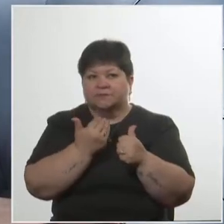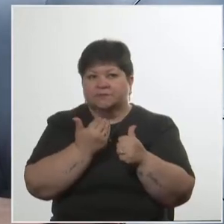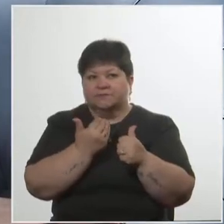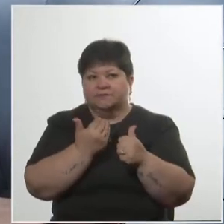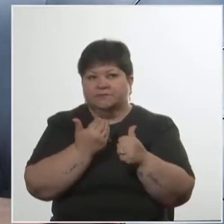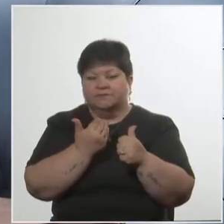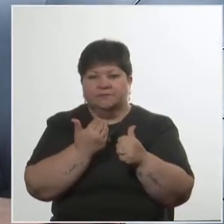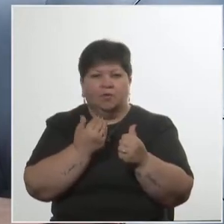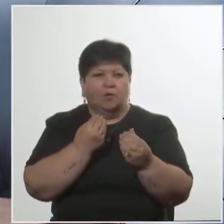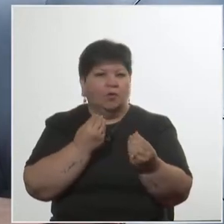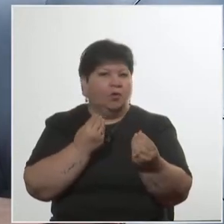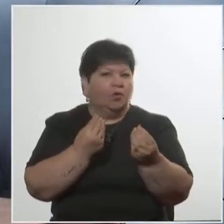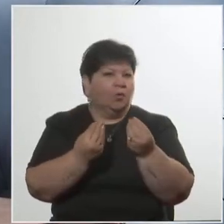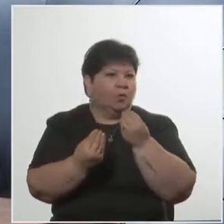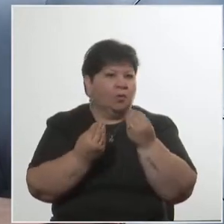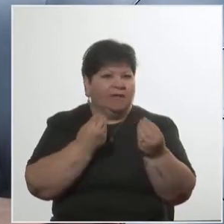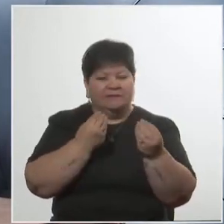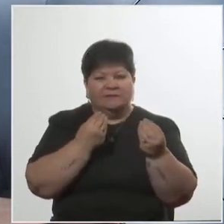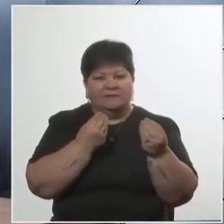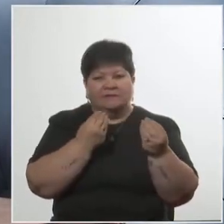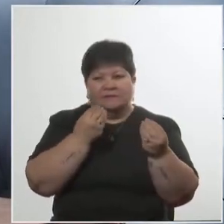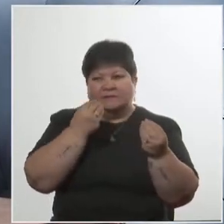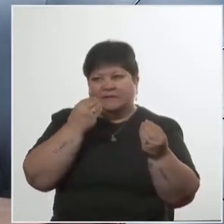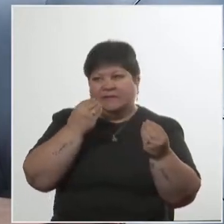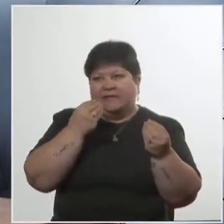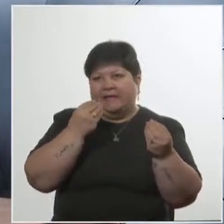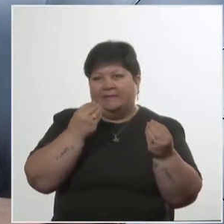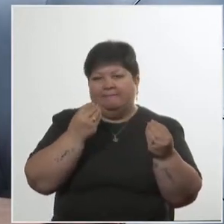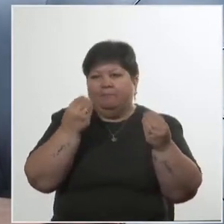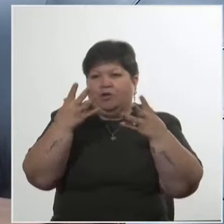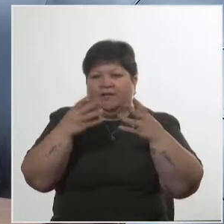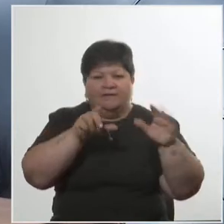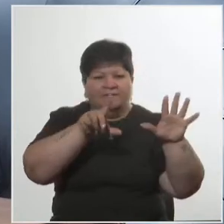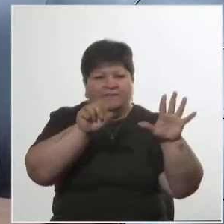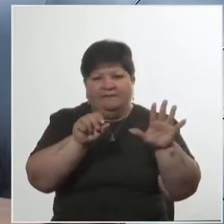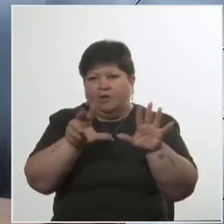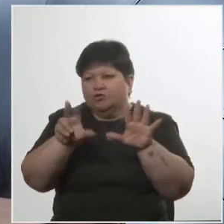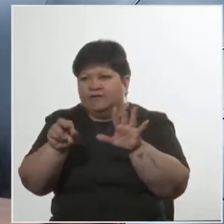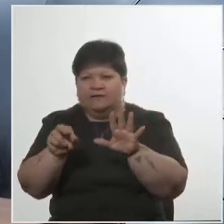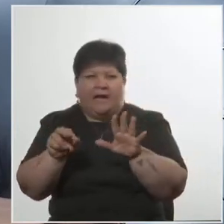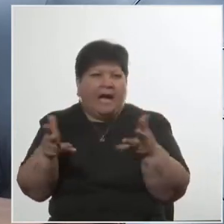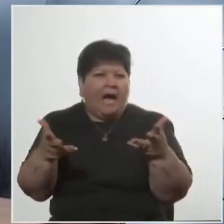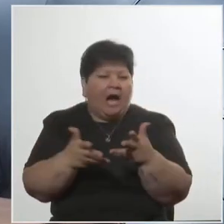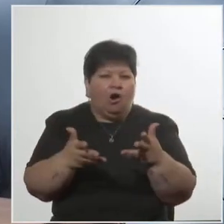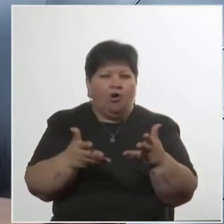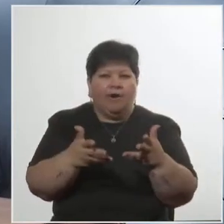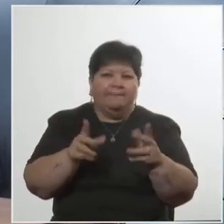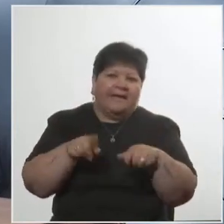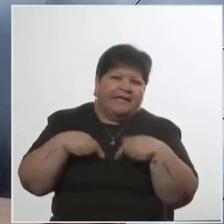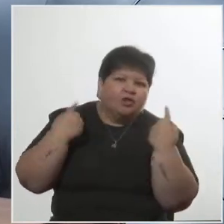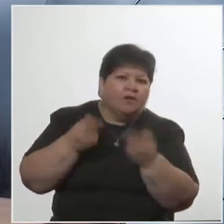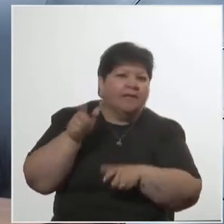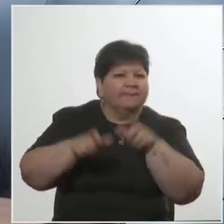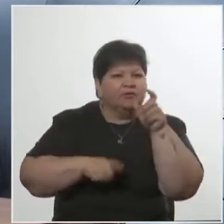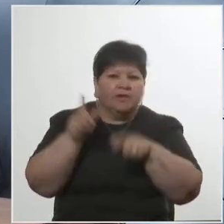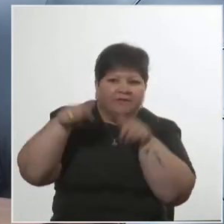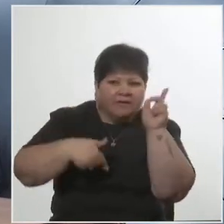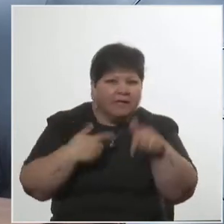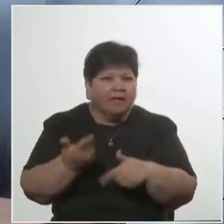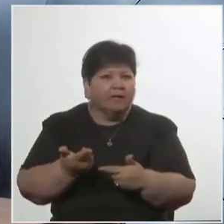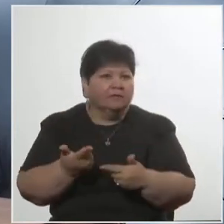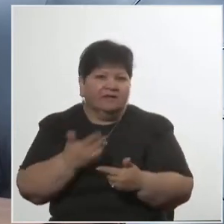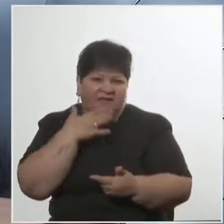Cuál es el razonamiento por el cual son 70 u 80s y ahora se nos está diciendo que el alcance puede ser mucho mayor y que es para todas aquellas personas que se presenten entonces